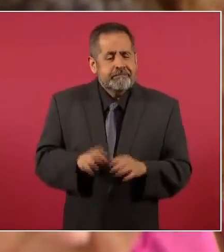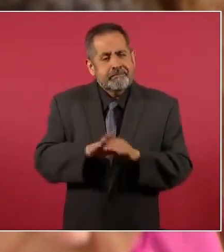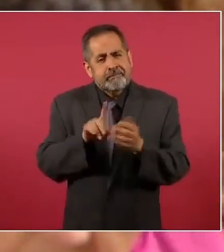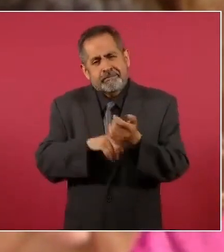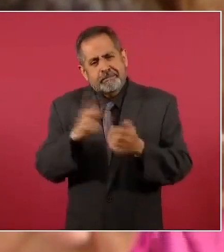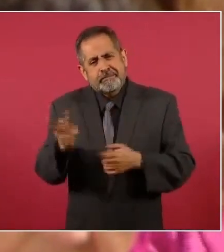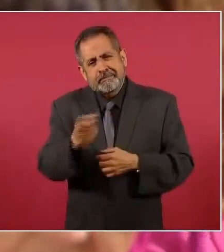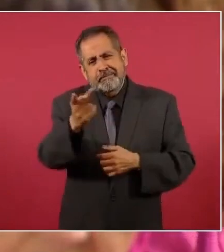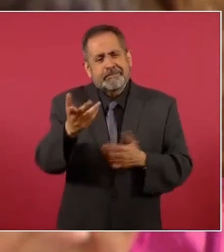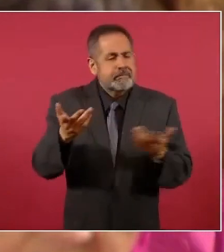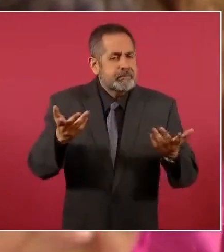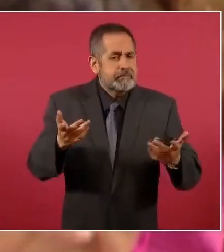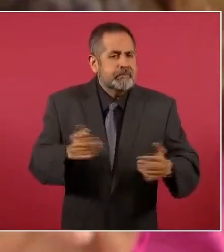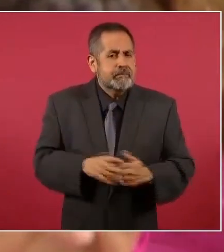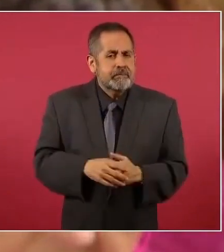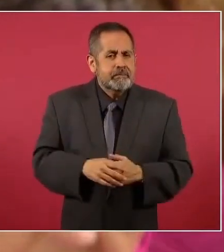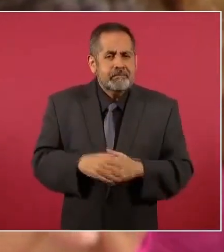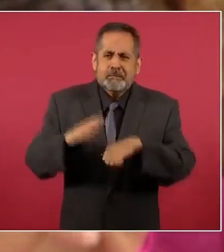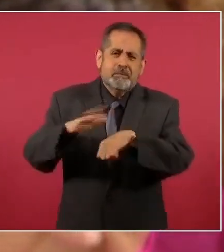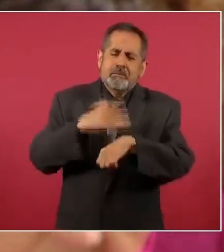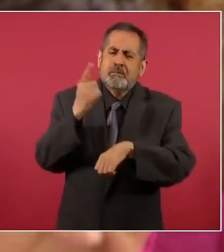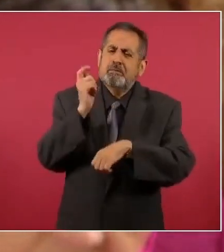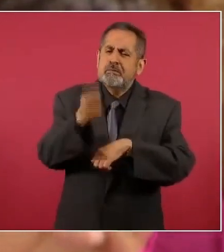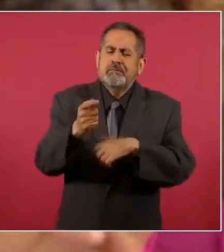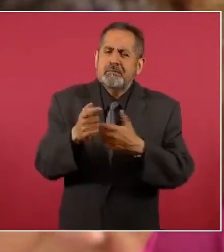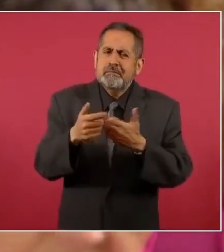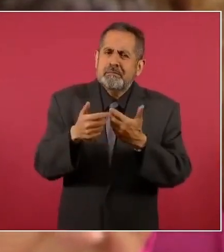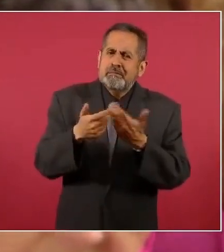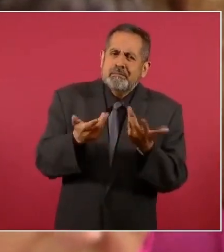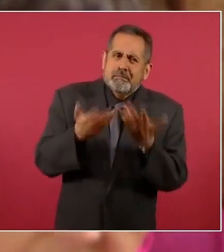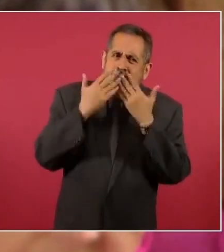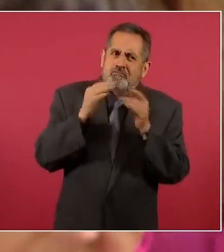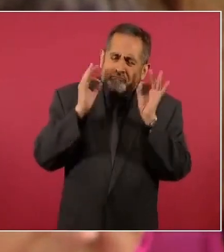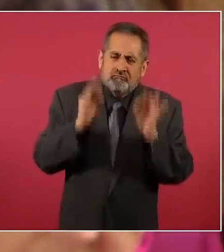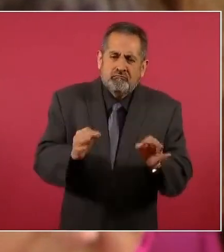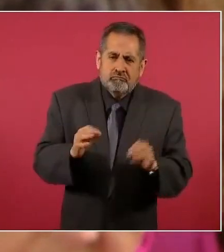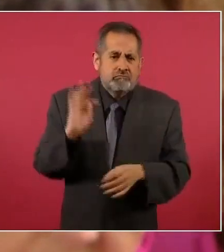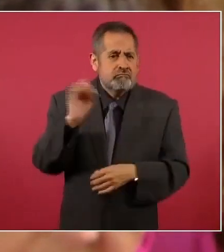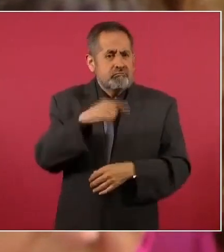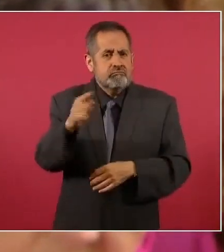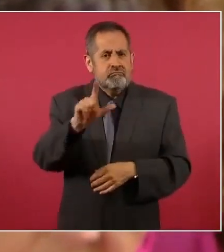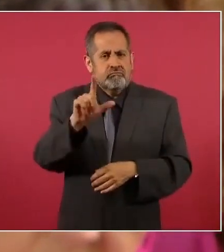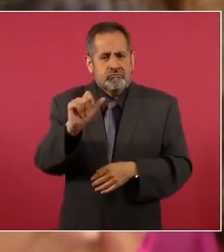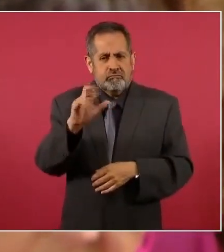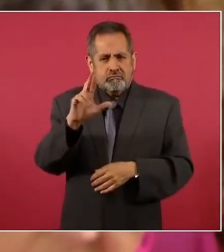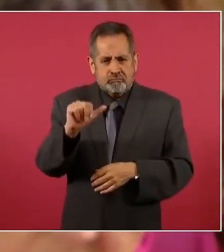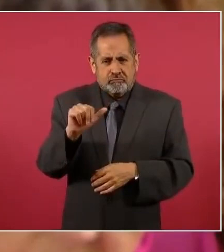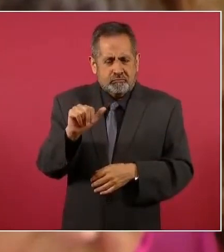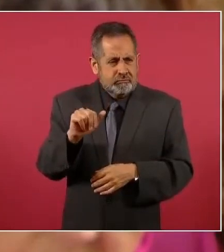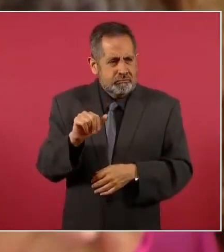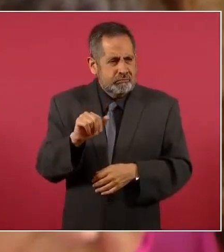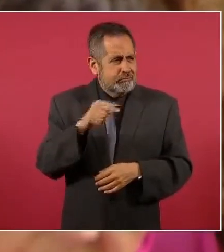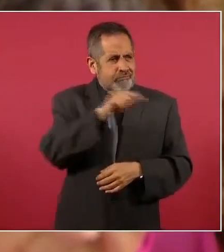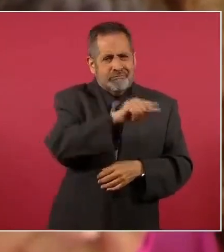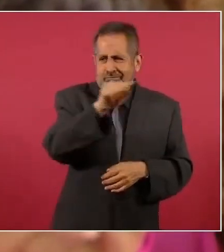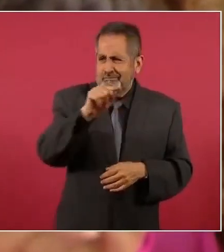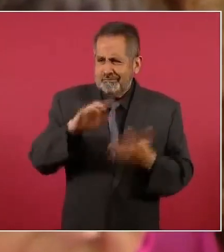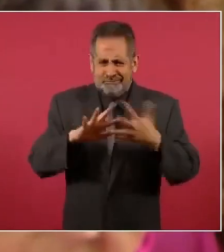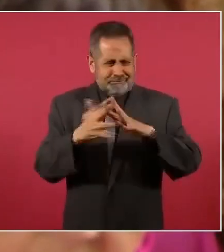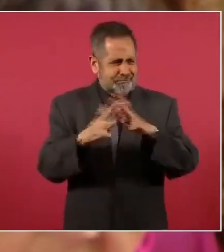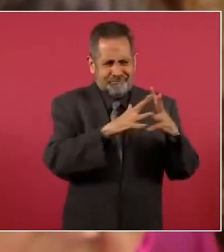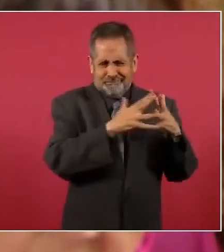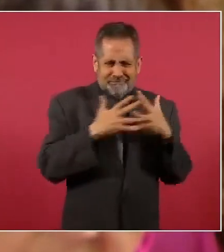consultarle por qué se tiene esto. No sé si le ha comentado Laura Velázquez todo este relajo que hay en el tema de